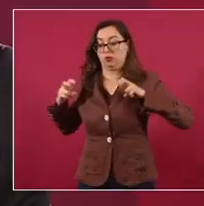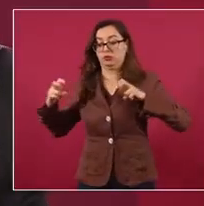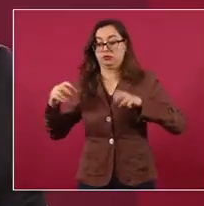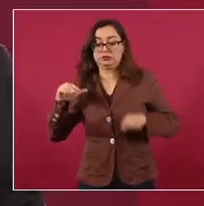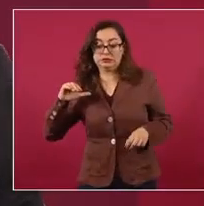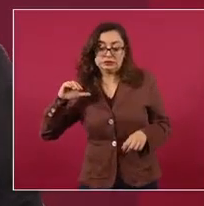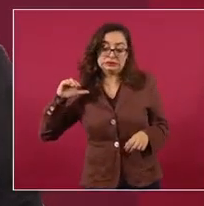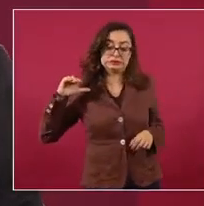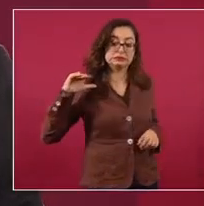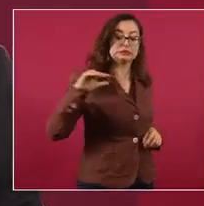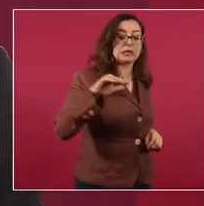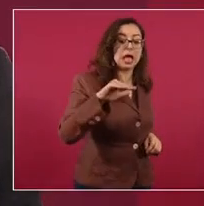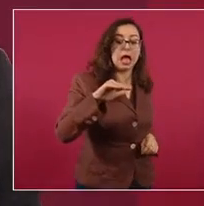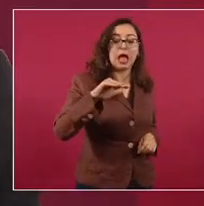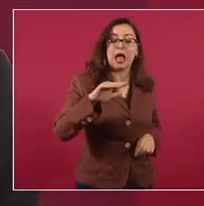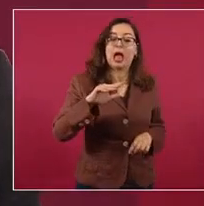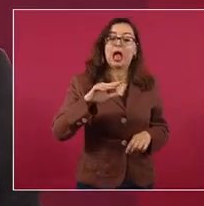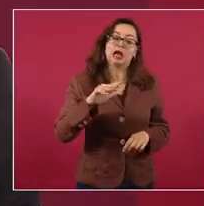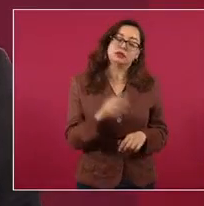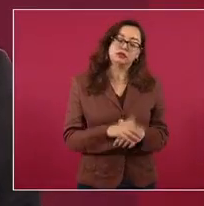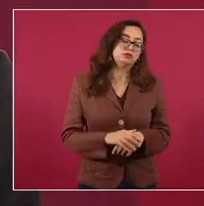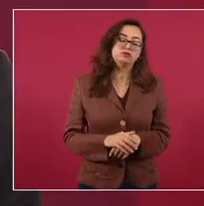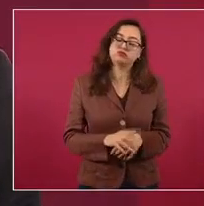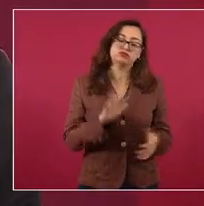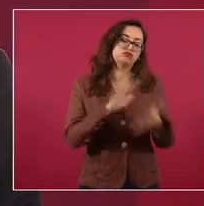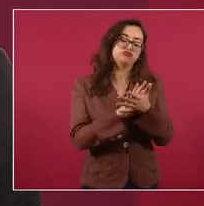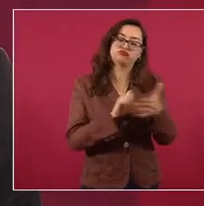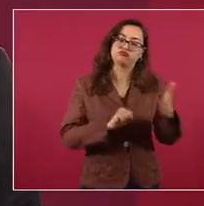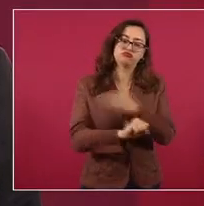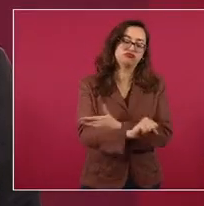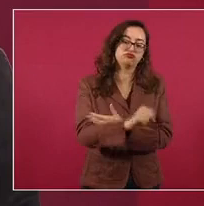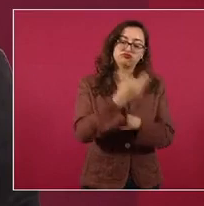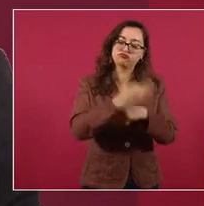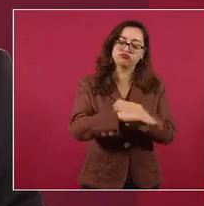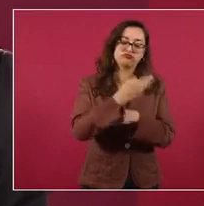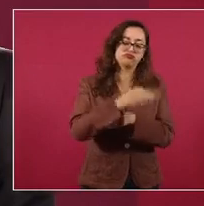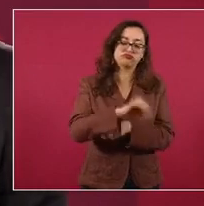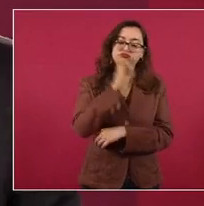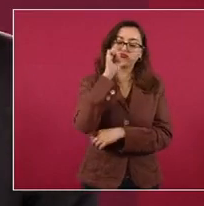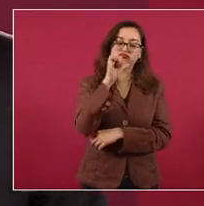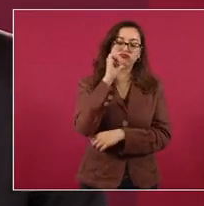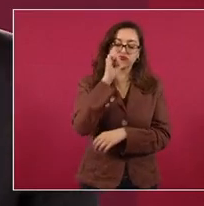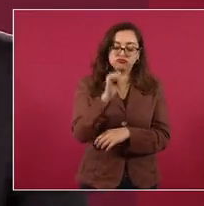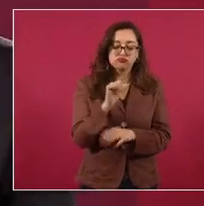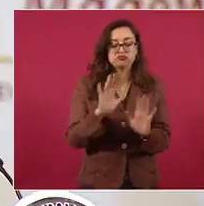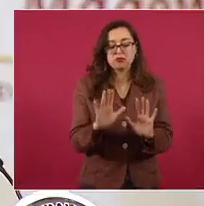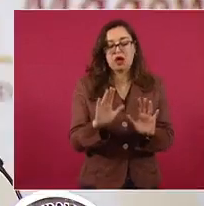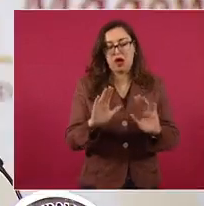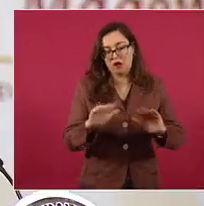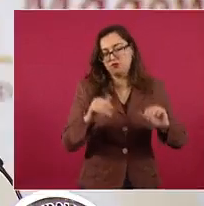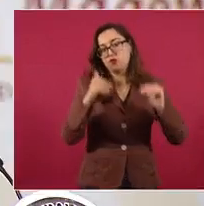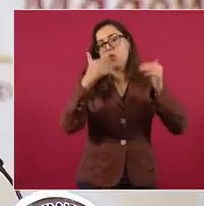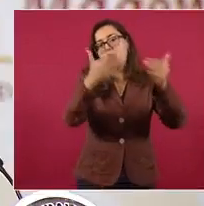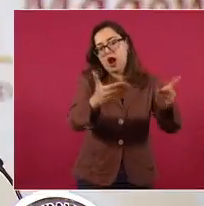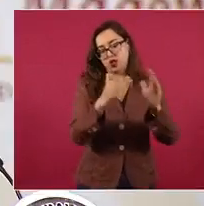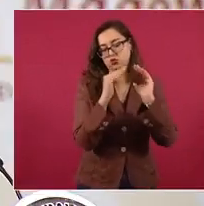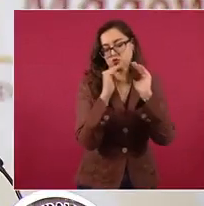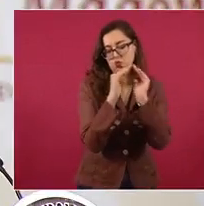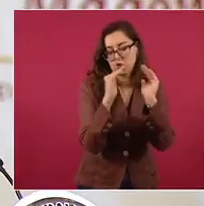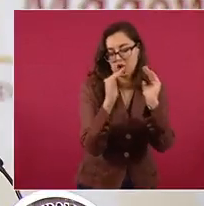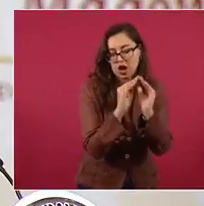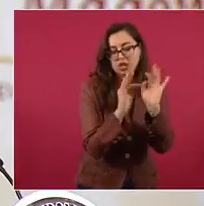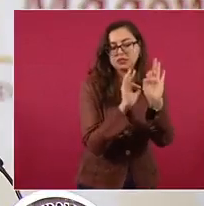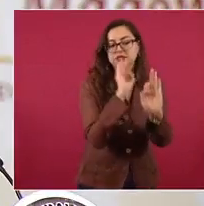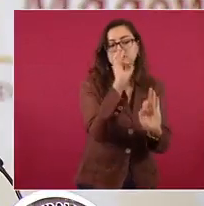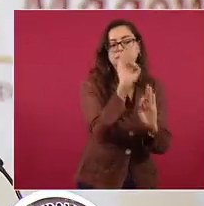penales sin estar en prisión, con una serie de ventajas y comodidades procesales, cuando pues son